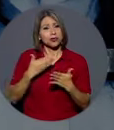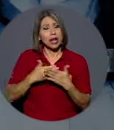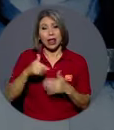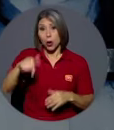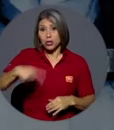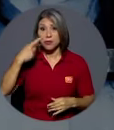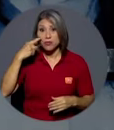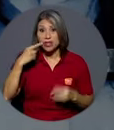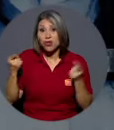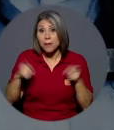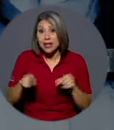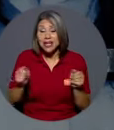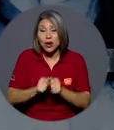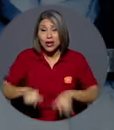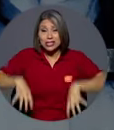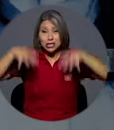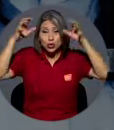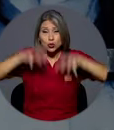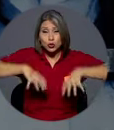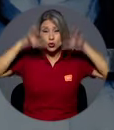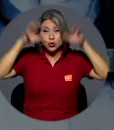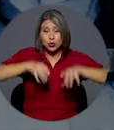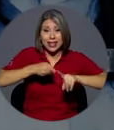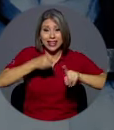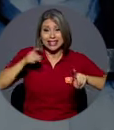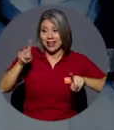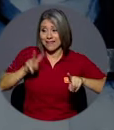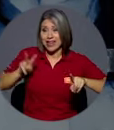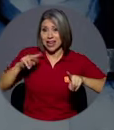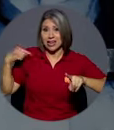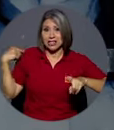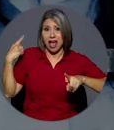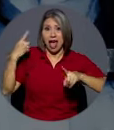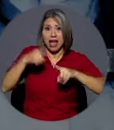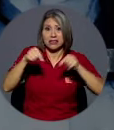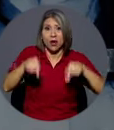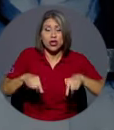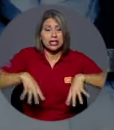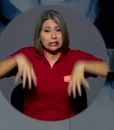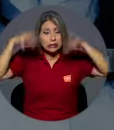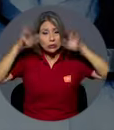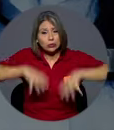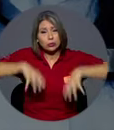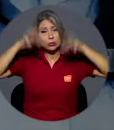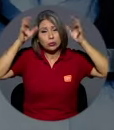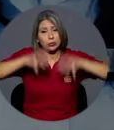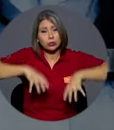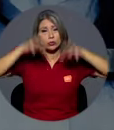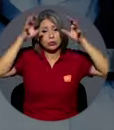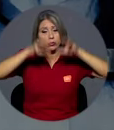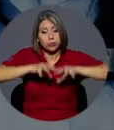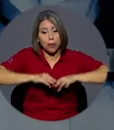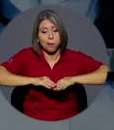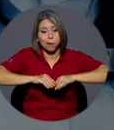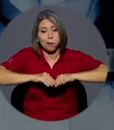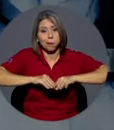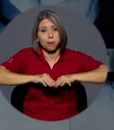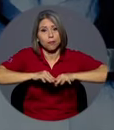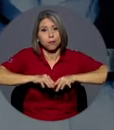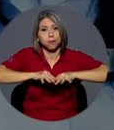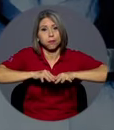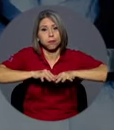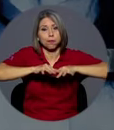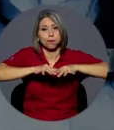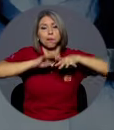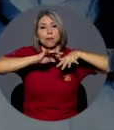comportamiento de las lluvias del viernes hasta hoy para ejemplificar. y está constante pues saturación de suelo, ya empiezan a